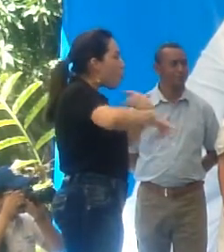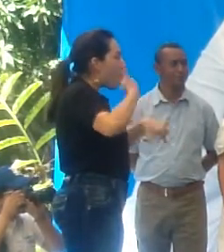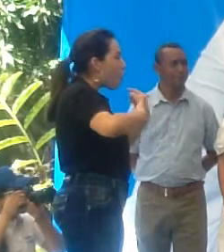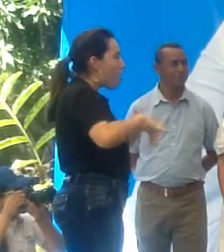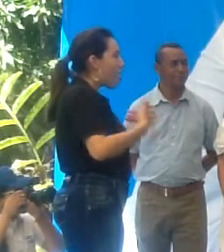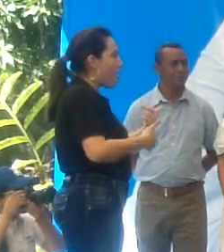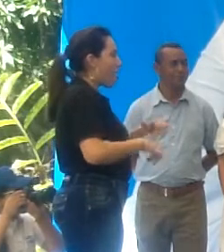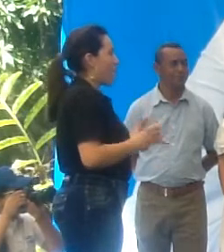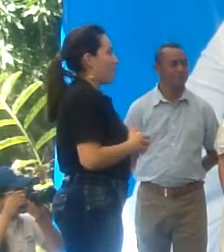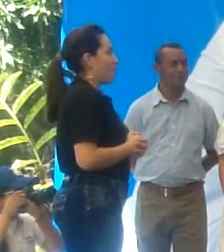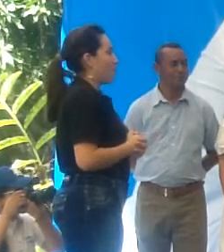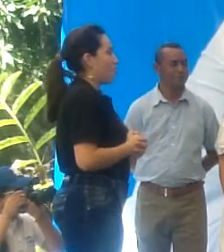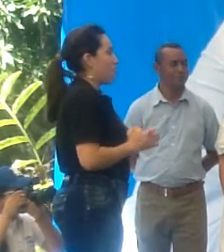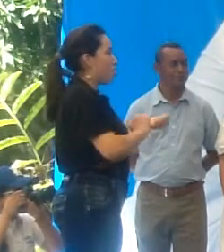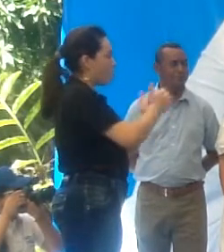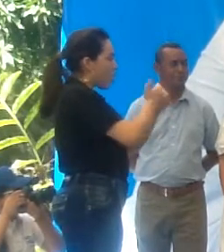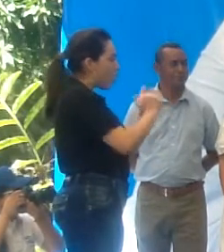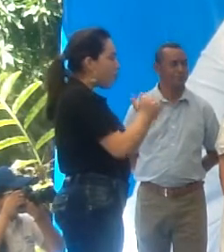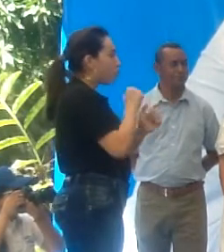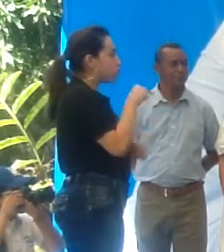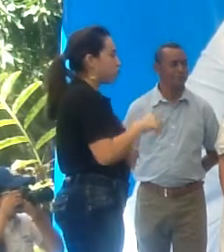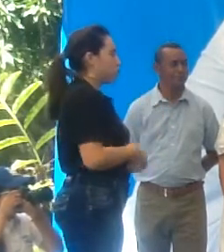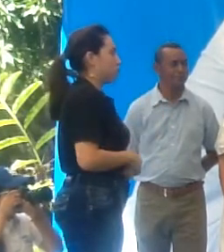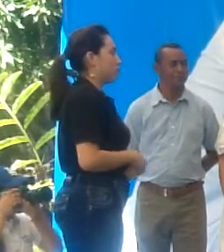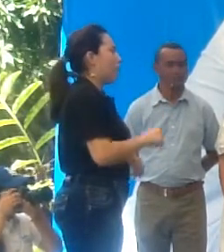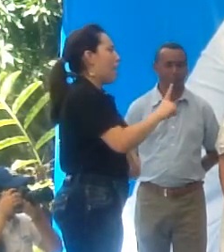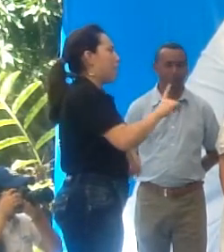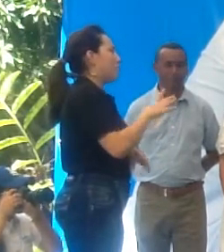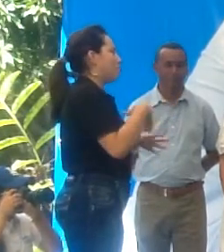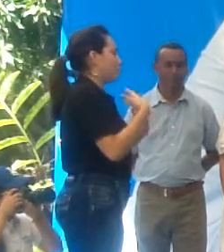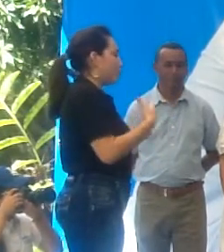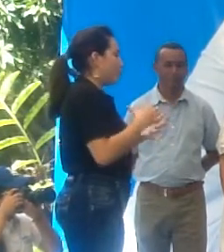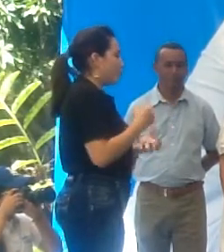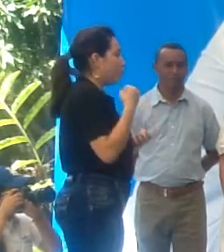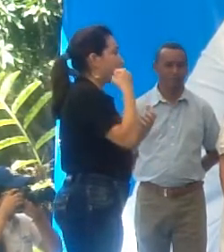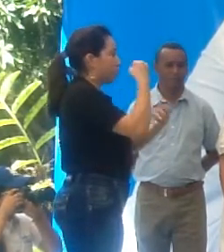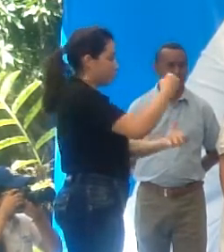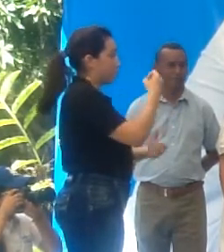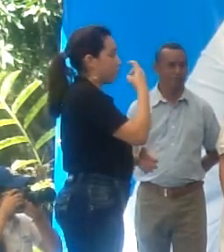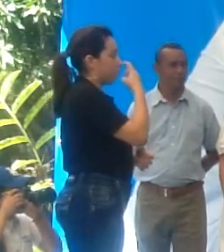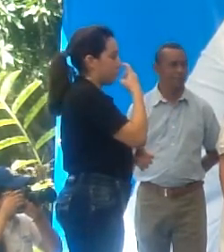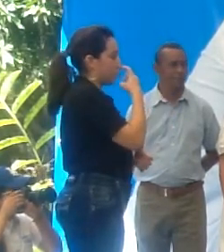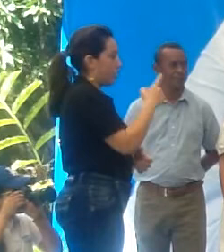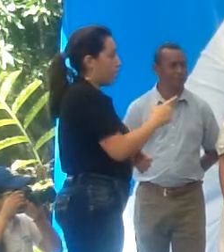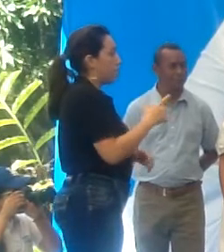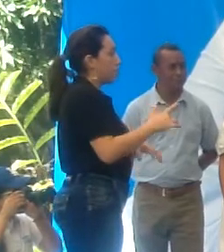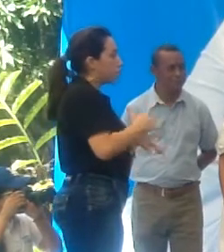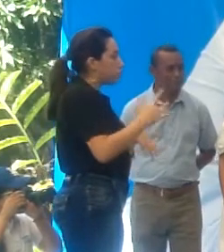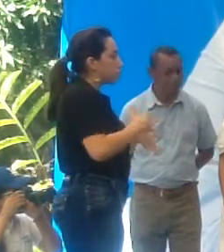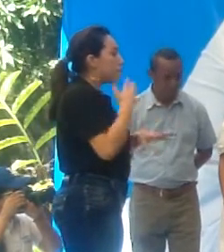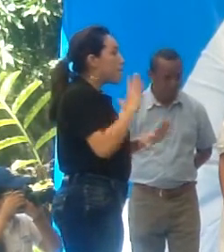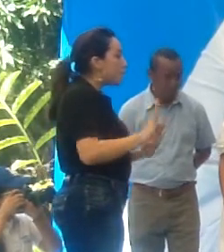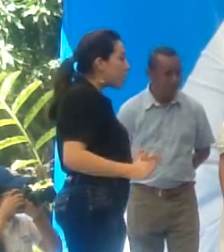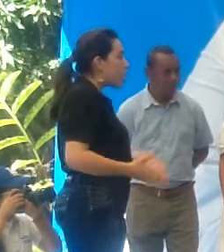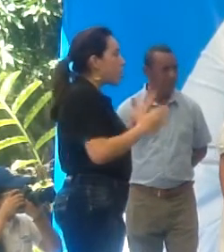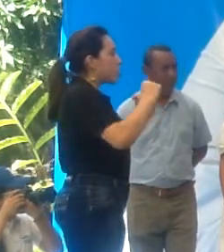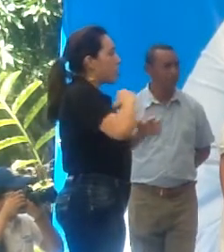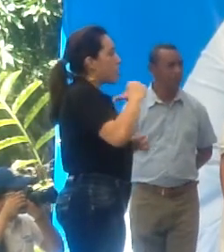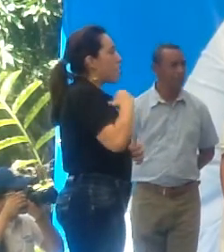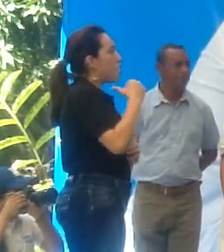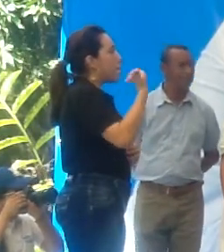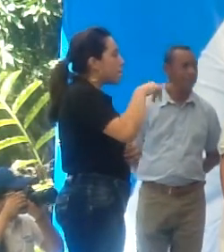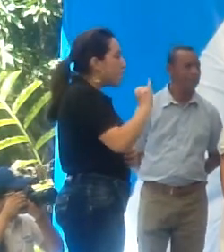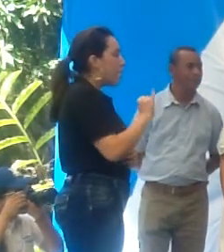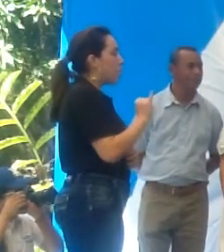nuestros jóvenes. Y ahí hay un gran aporte para incidir en mejorar y en tener más seguridad para